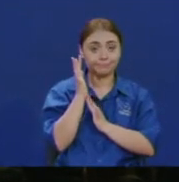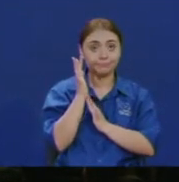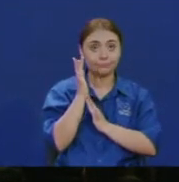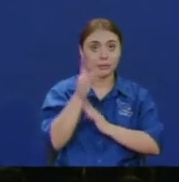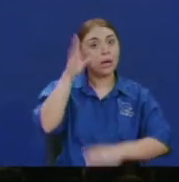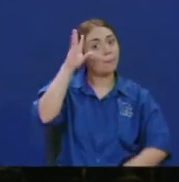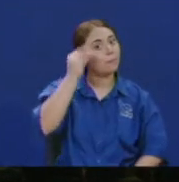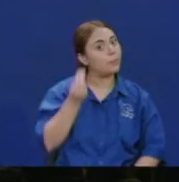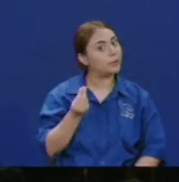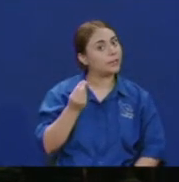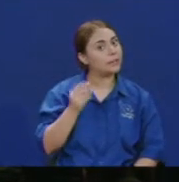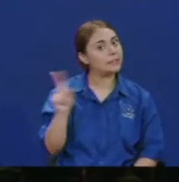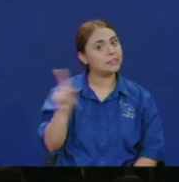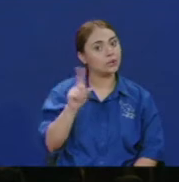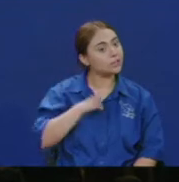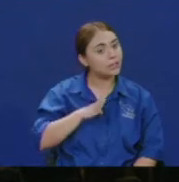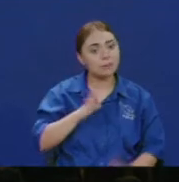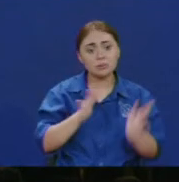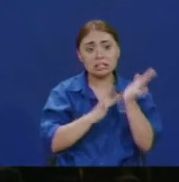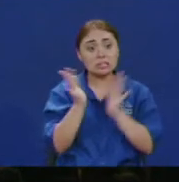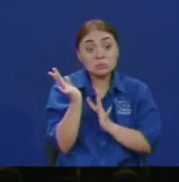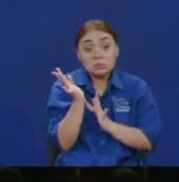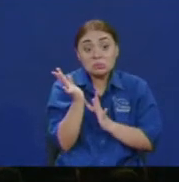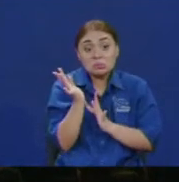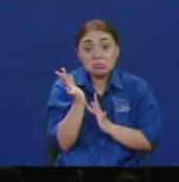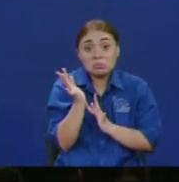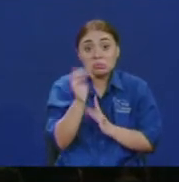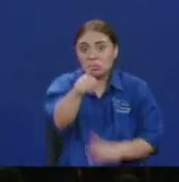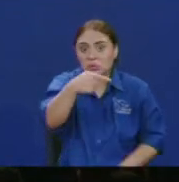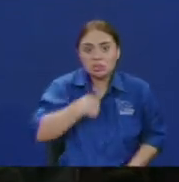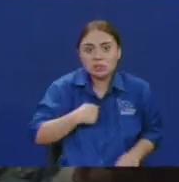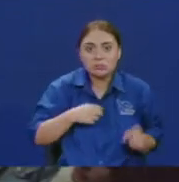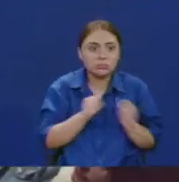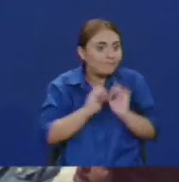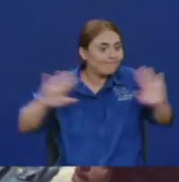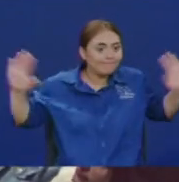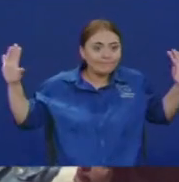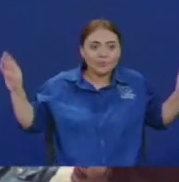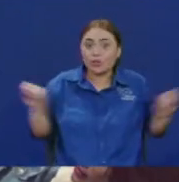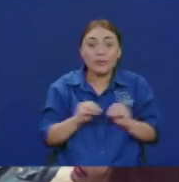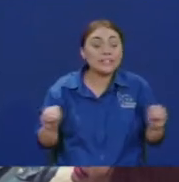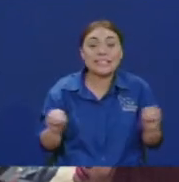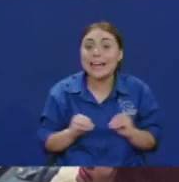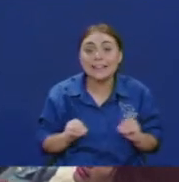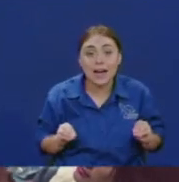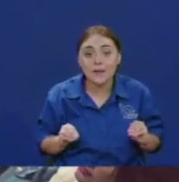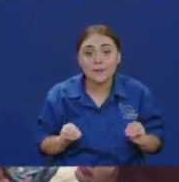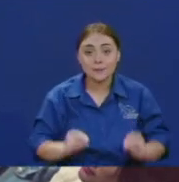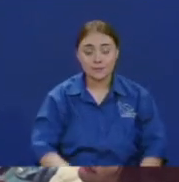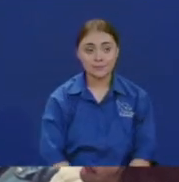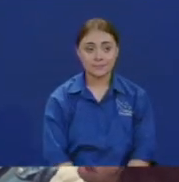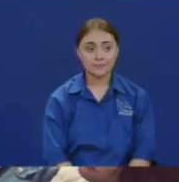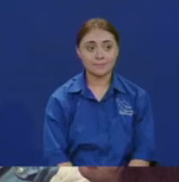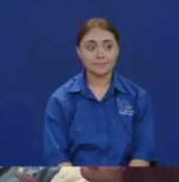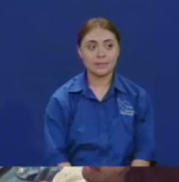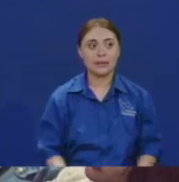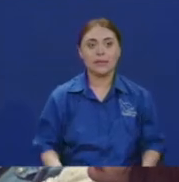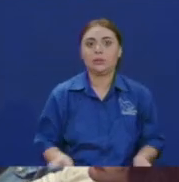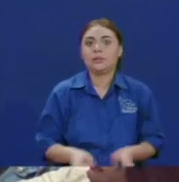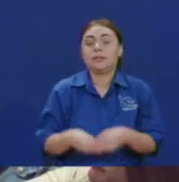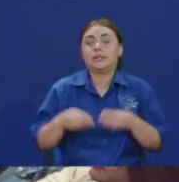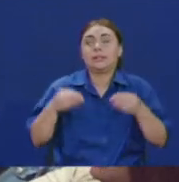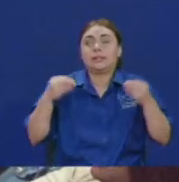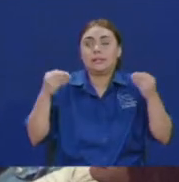Porque sin Cristo no se puede hacer nada. Esto lo tenemos que reconocer. Entonces, ¿qué es lo que vamos a hacer